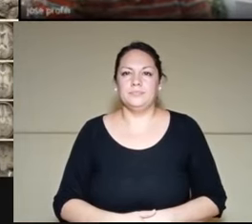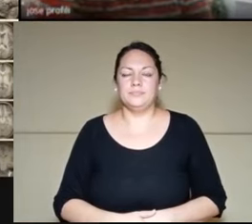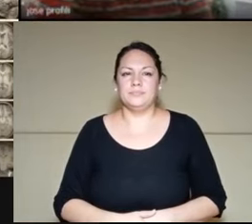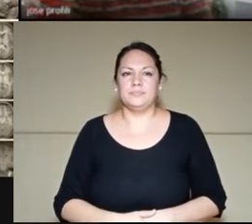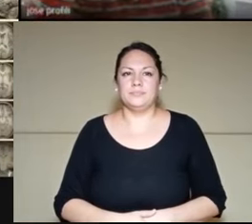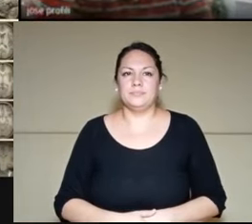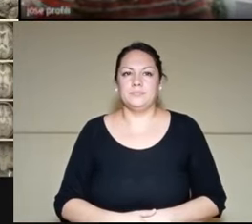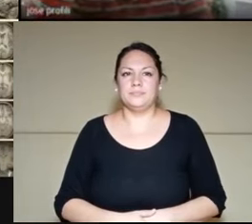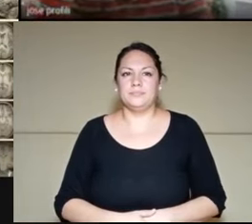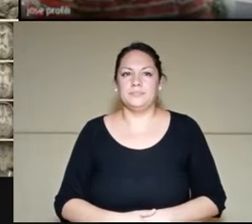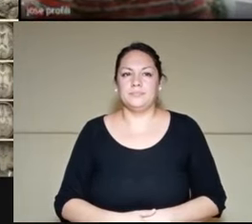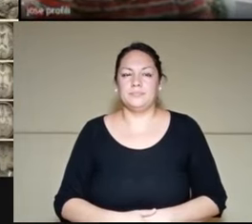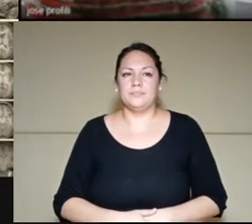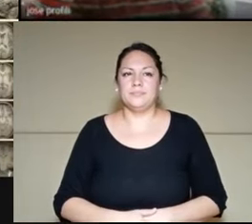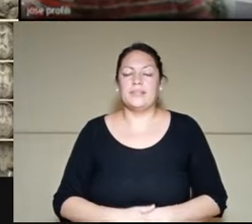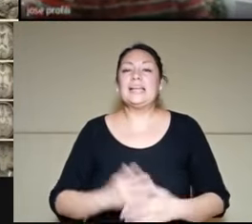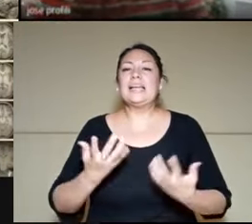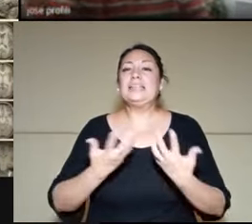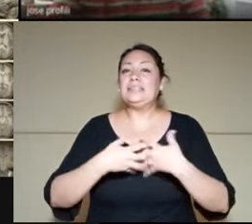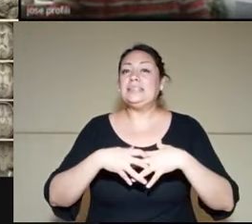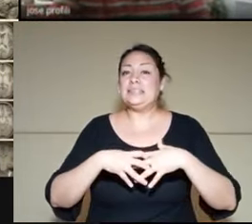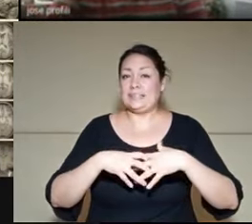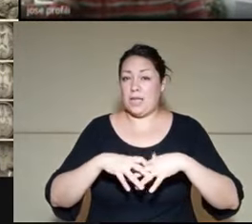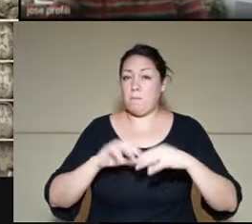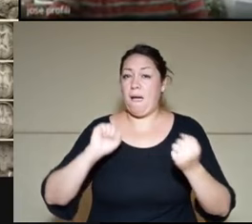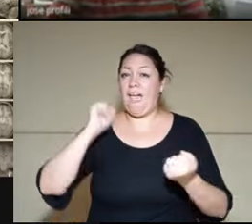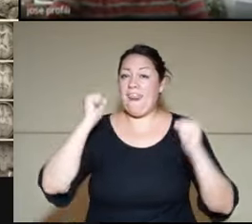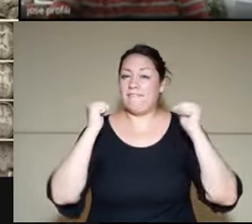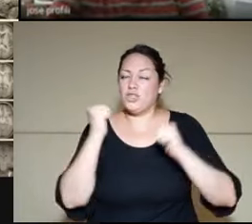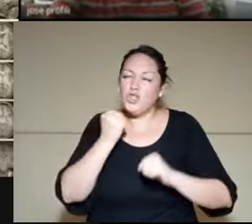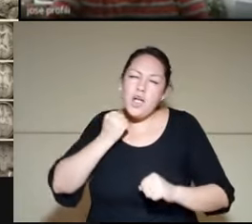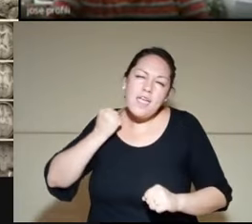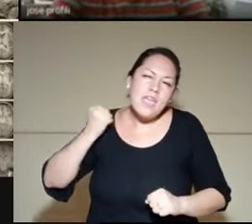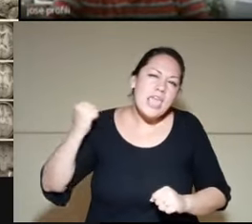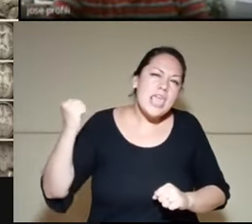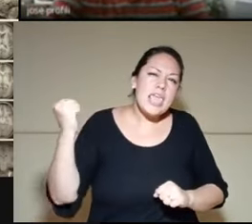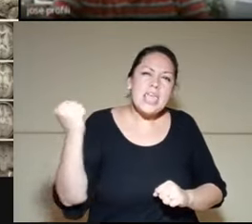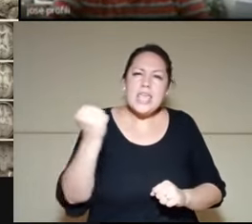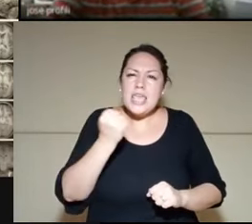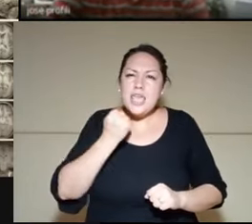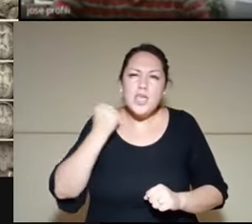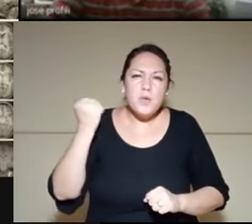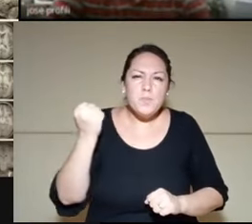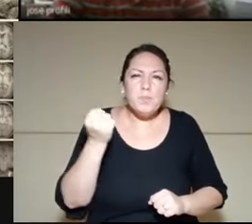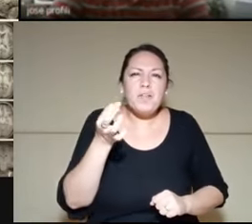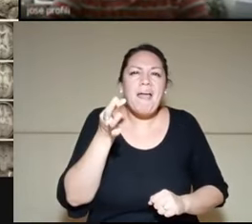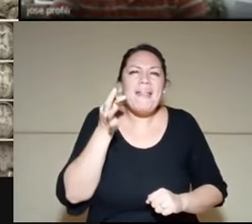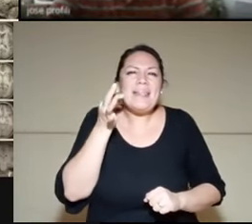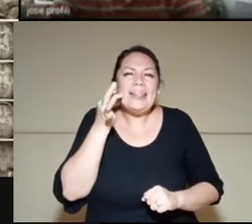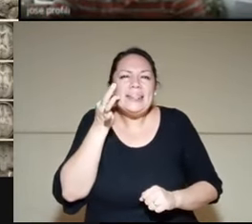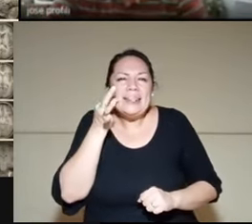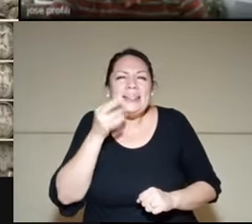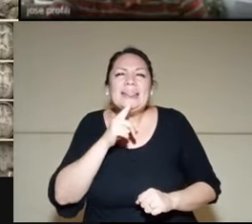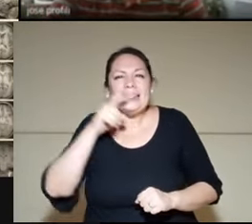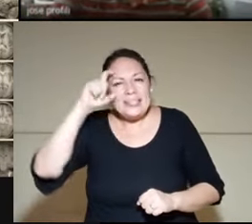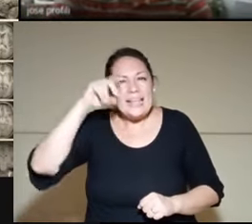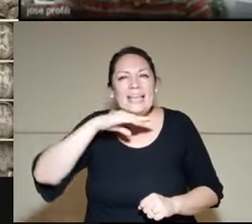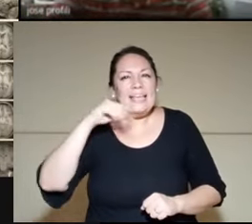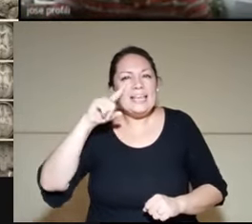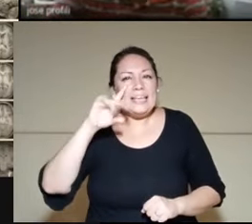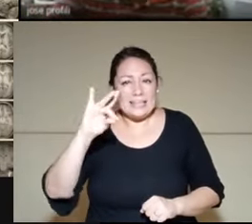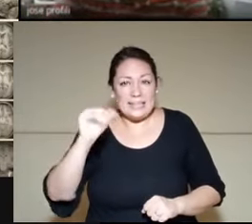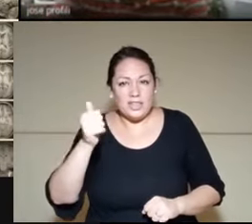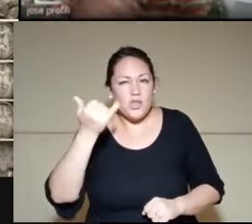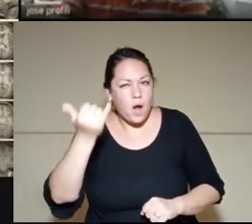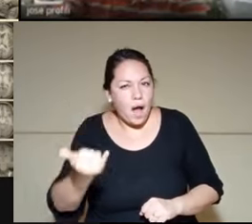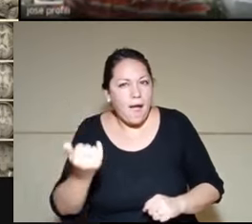¿sí? Fíjense qué tan importante que es que nuestro sistema nervioso, como está formado por un tejido nervioso, que ya lo